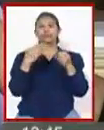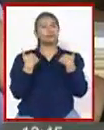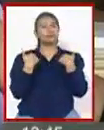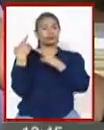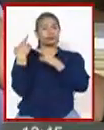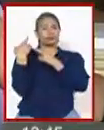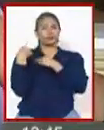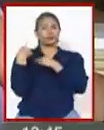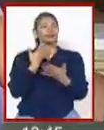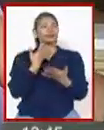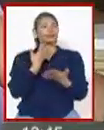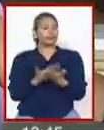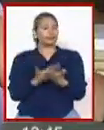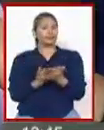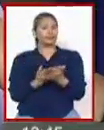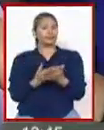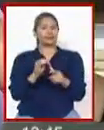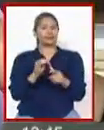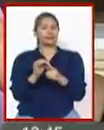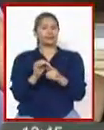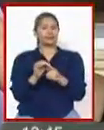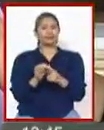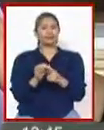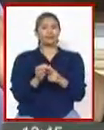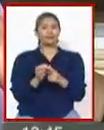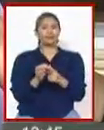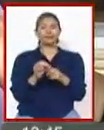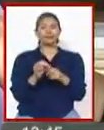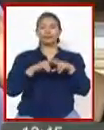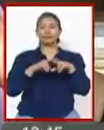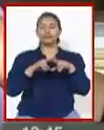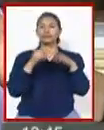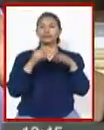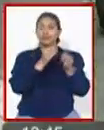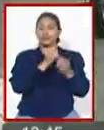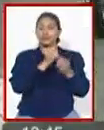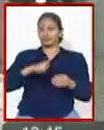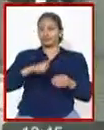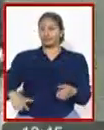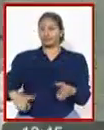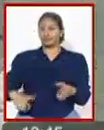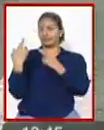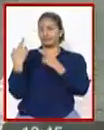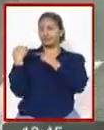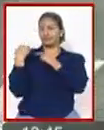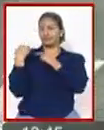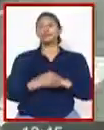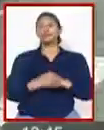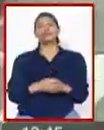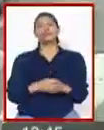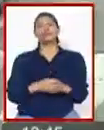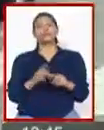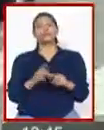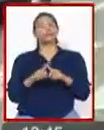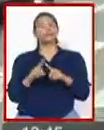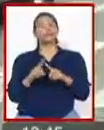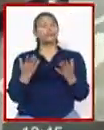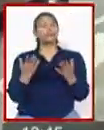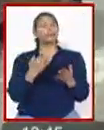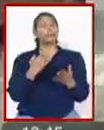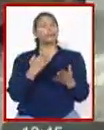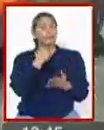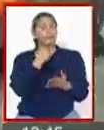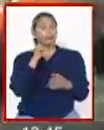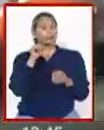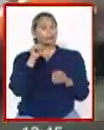rol, bienvenido. Y si no, se van a hacer dejar con el tren y la alcaldía va a asumir ese papel. Pero también hay otra figura, que puede haber